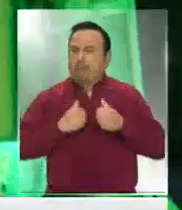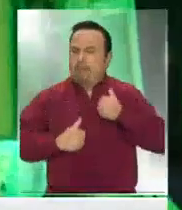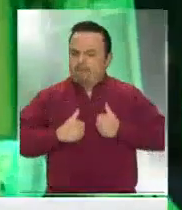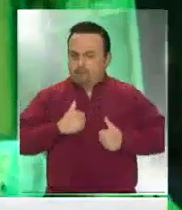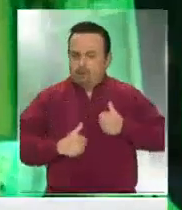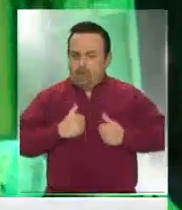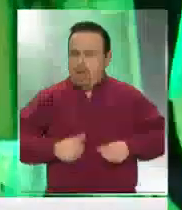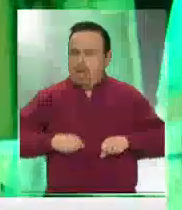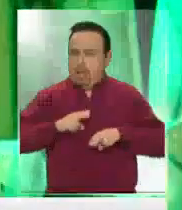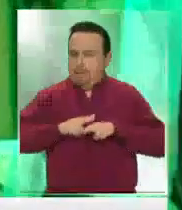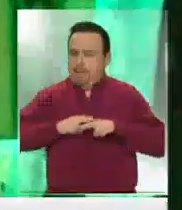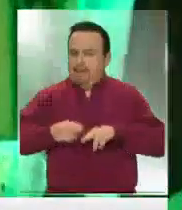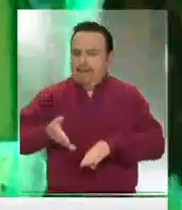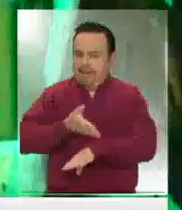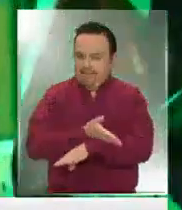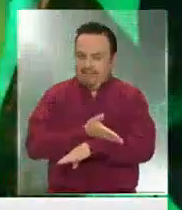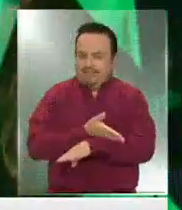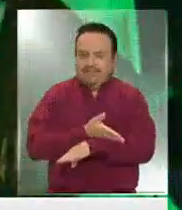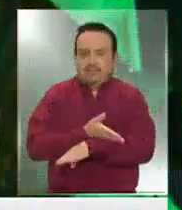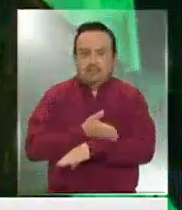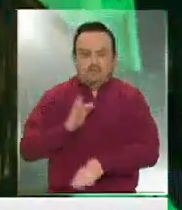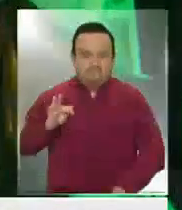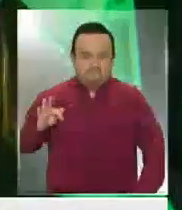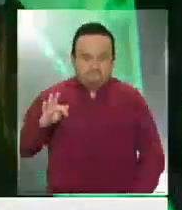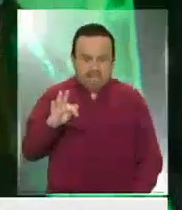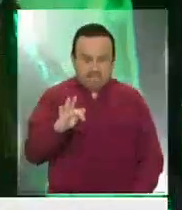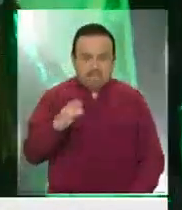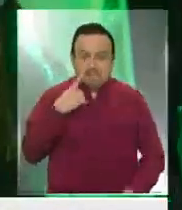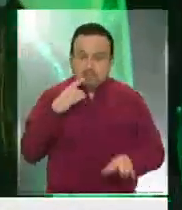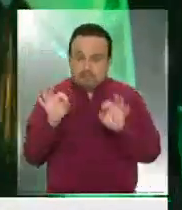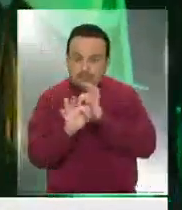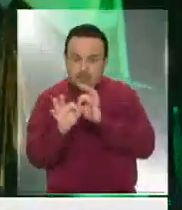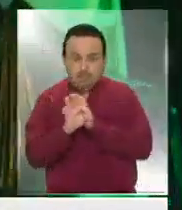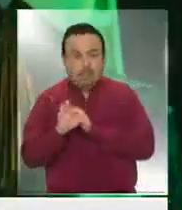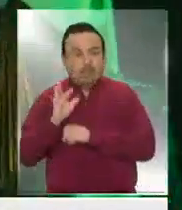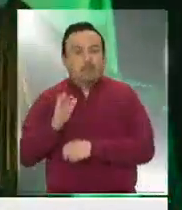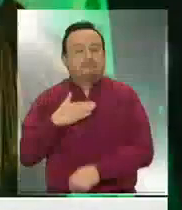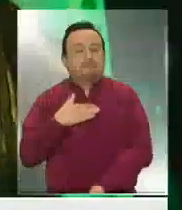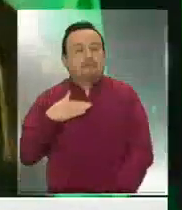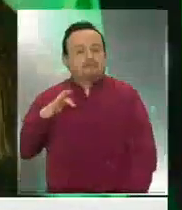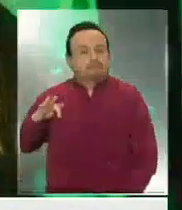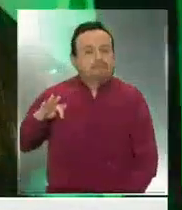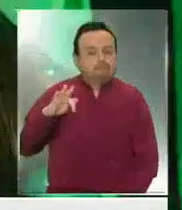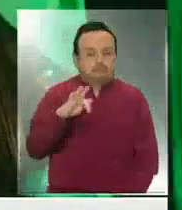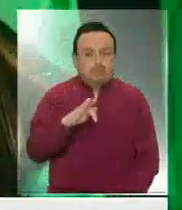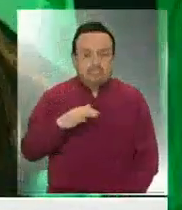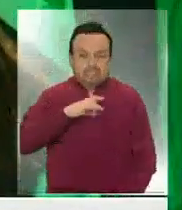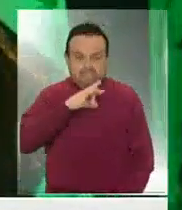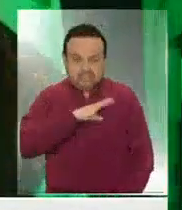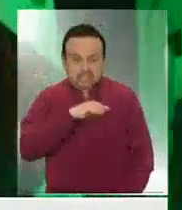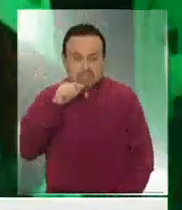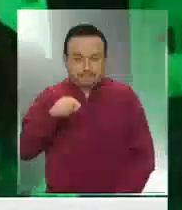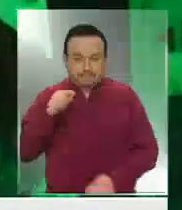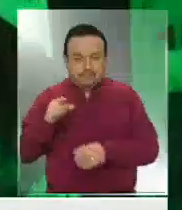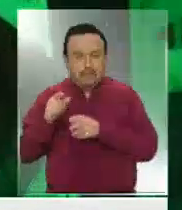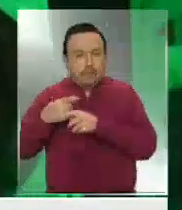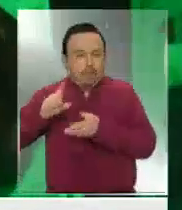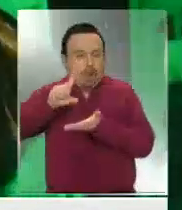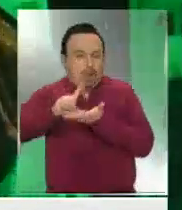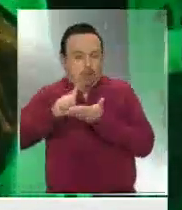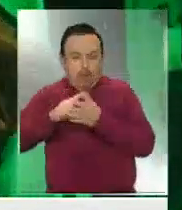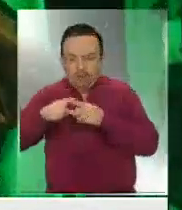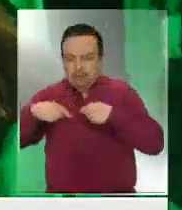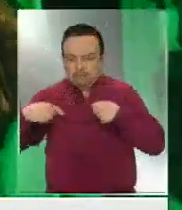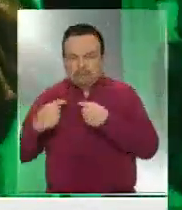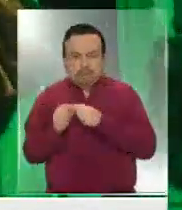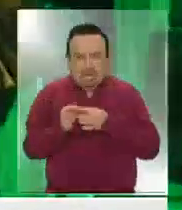profesional preparado con mucha anticipación por la FACH. Explican desde la Fuerza Aérea de Chile que la finalidad es trasladar a pacientes desde lugares aislados